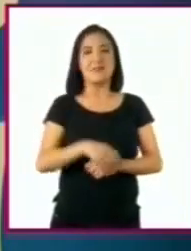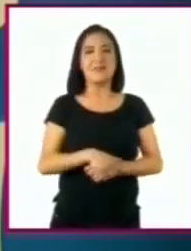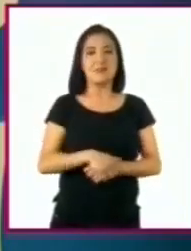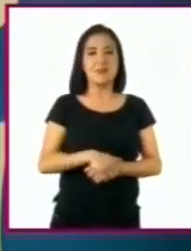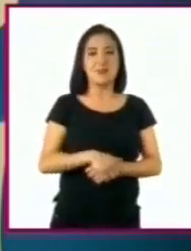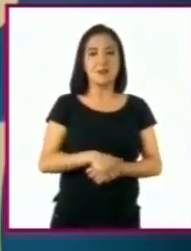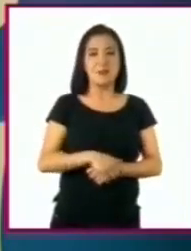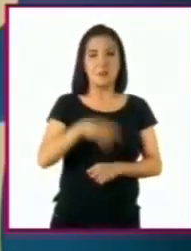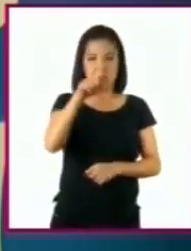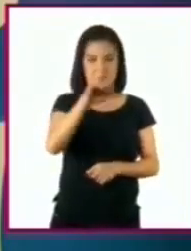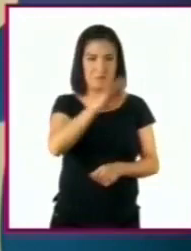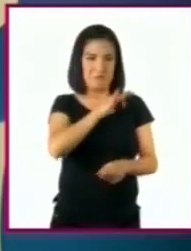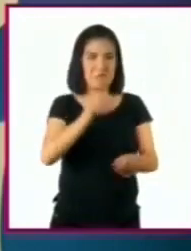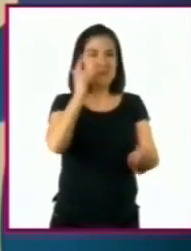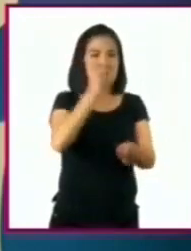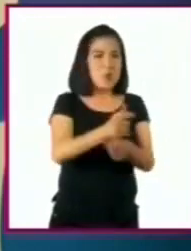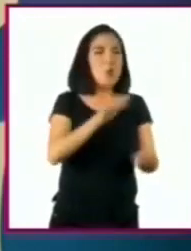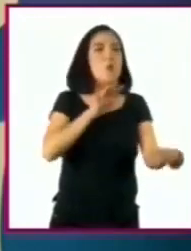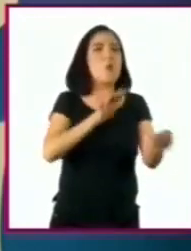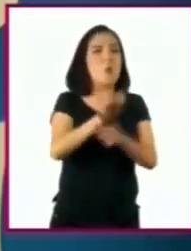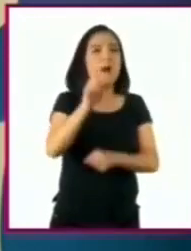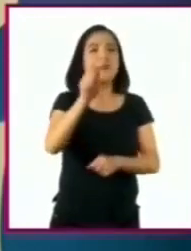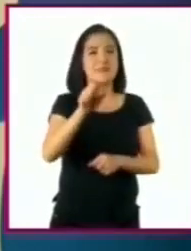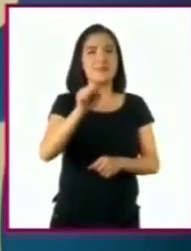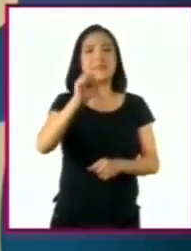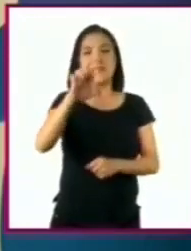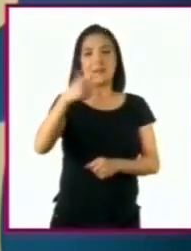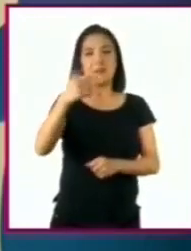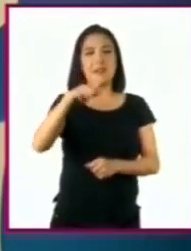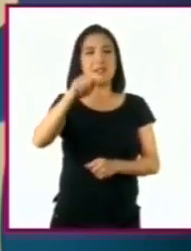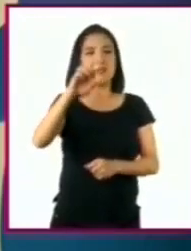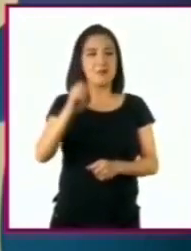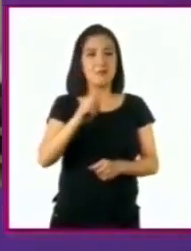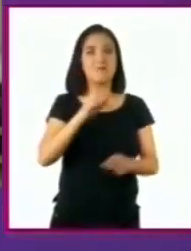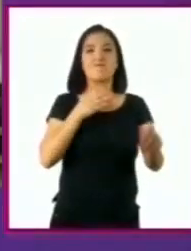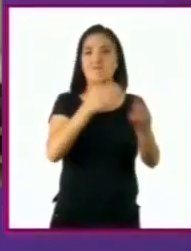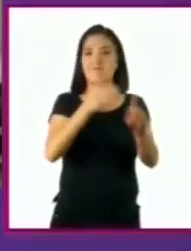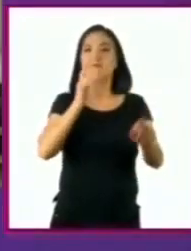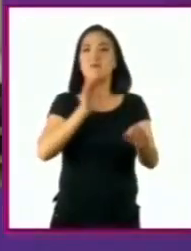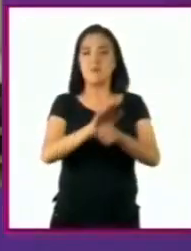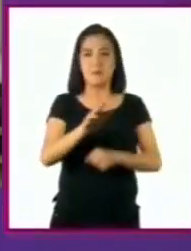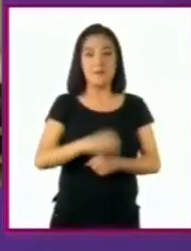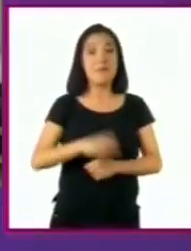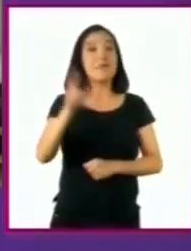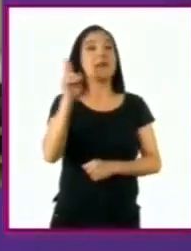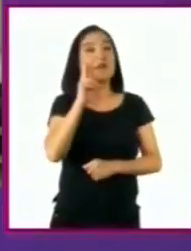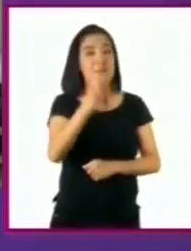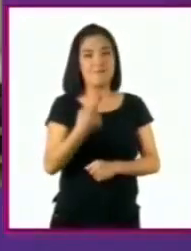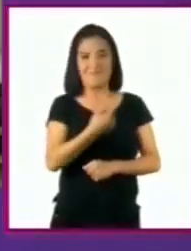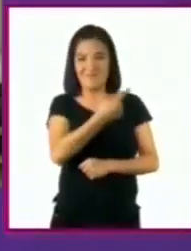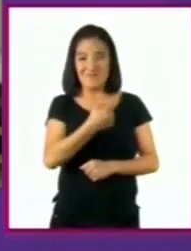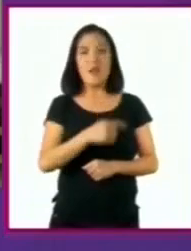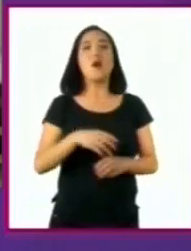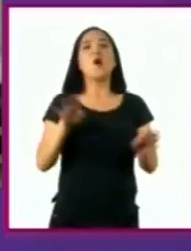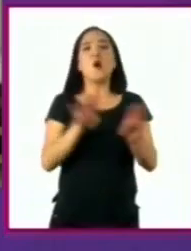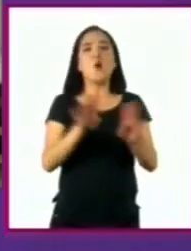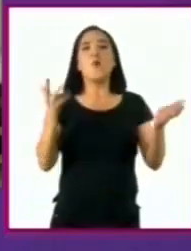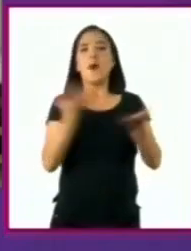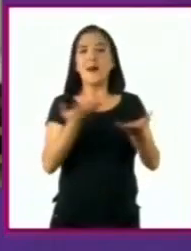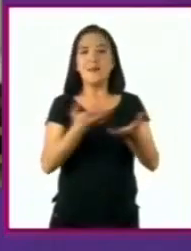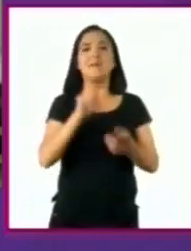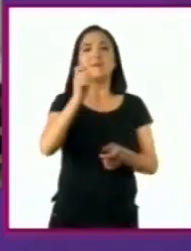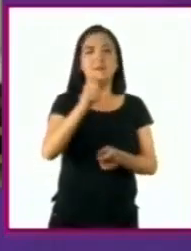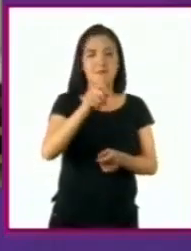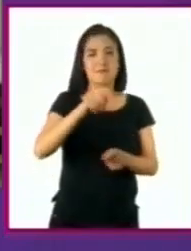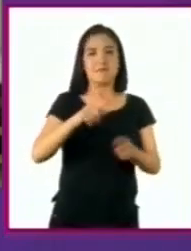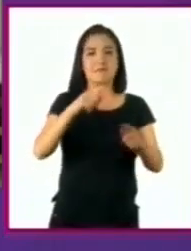¿Pueden identificar cuáles son los segmentos correspondientes? Observen cómo cada parte de estos segmentos están formados